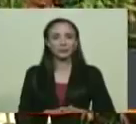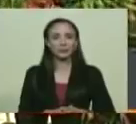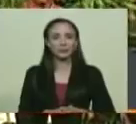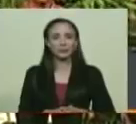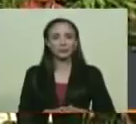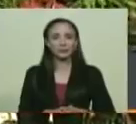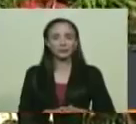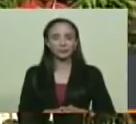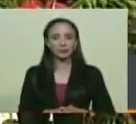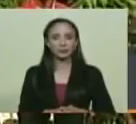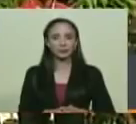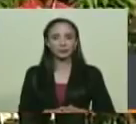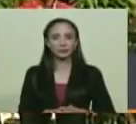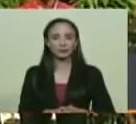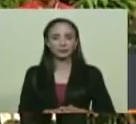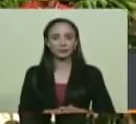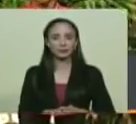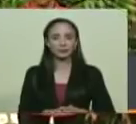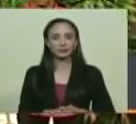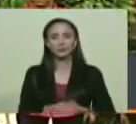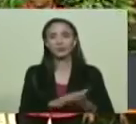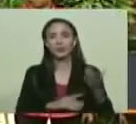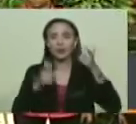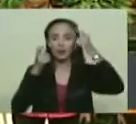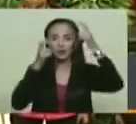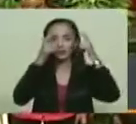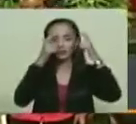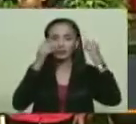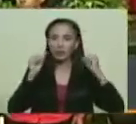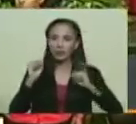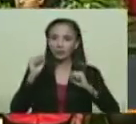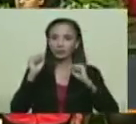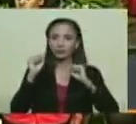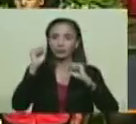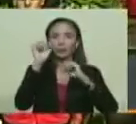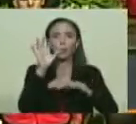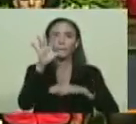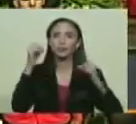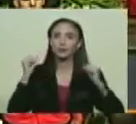Saludo. Chávez vive. La patria sigue.